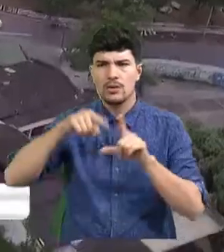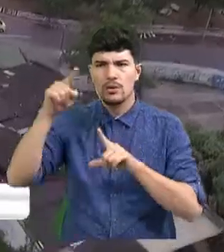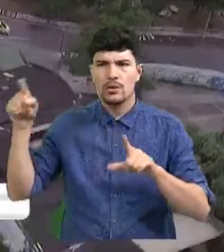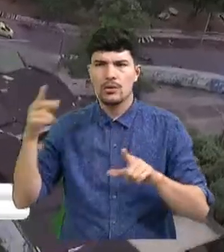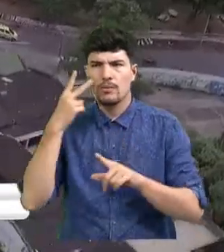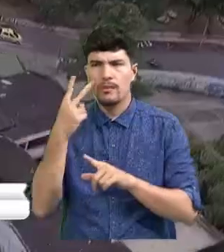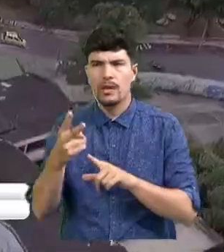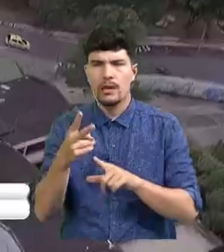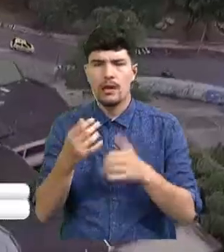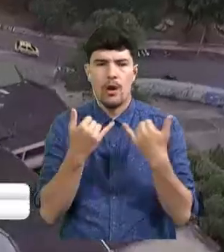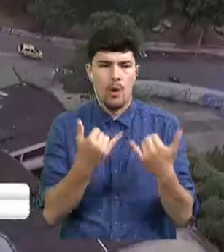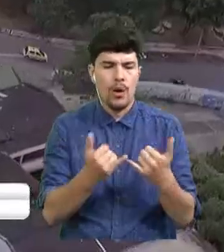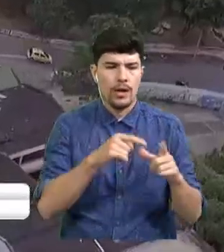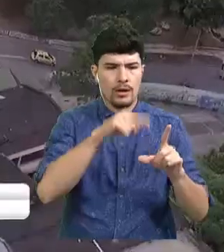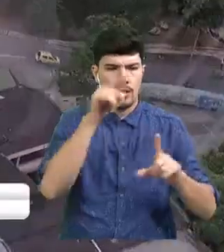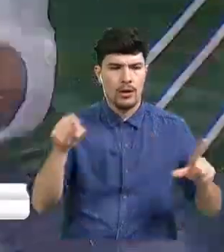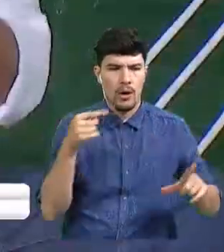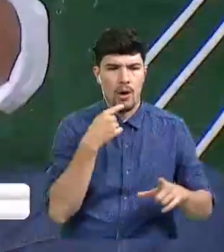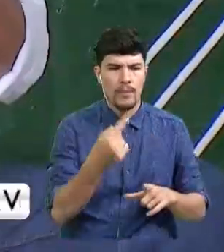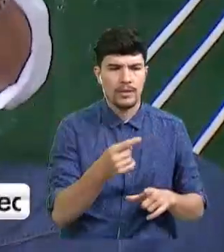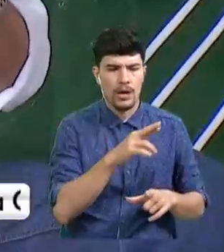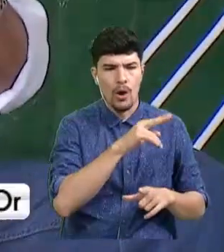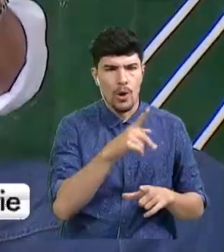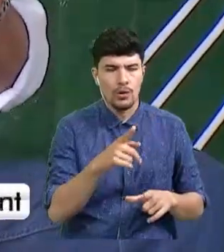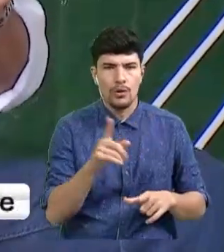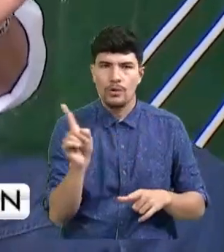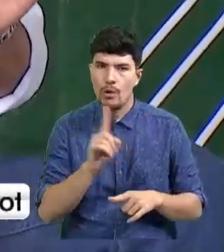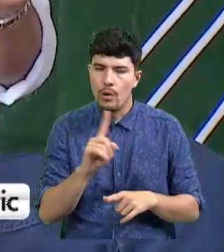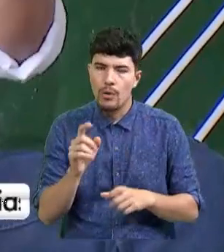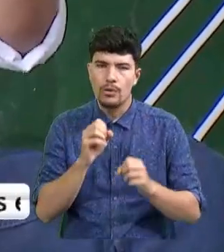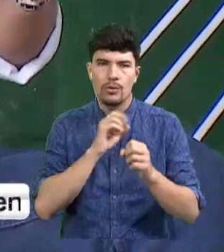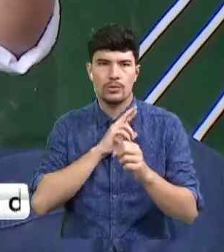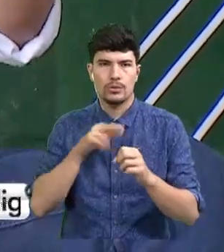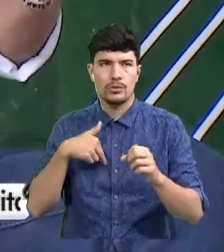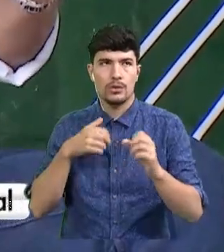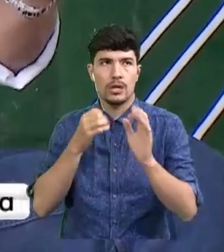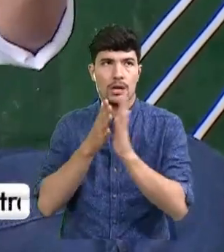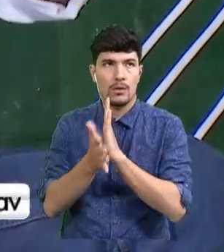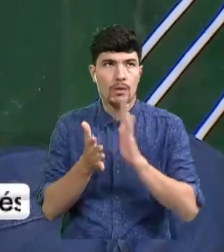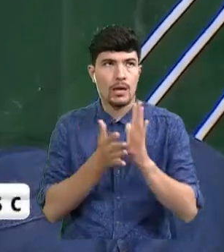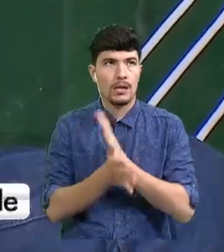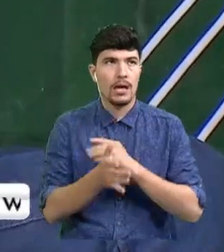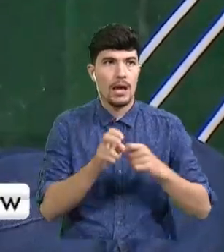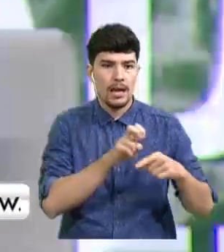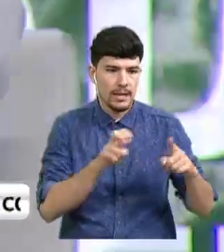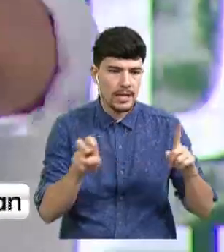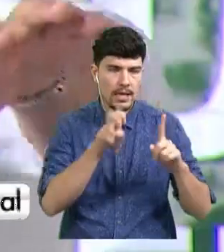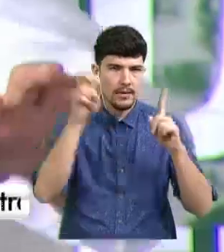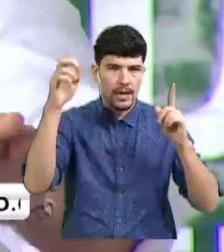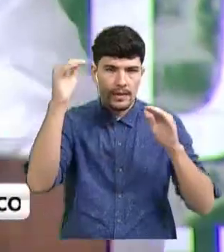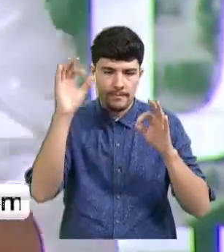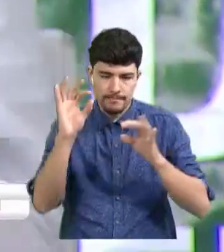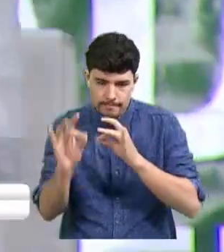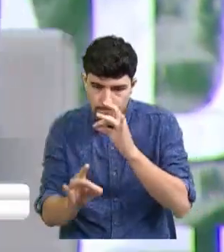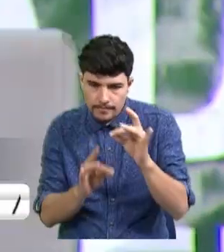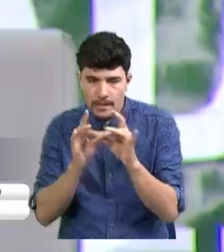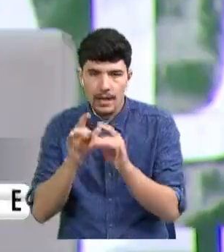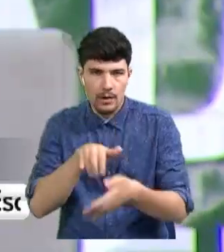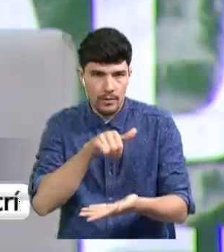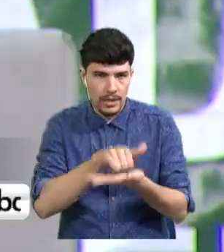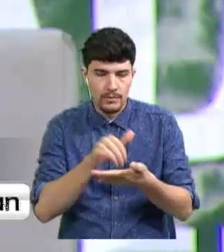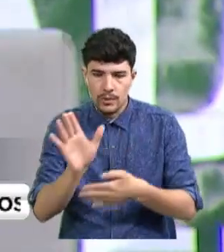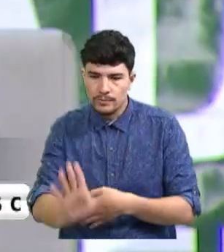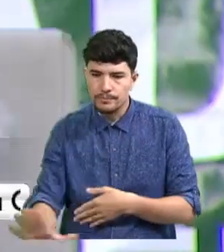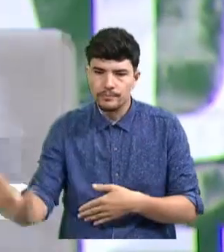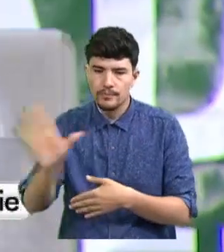estaban en televisión, hoy el general estaba diciendo otros, es para contarles que vamos al nivel de detalle y lo mismo lo hacemos por la provincia, lo mismo lo hacemos